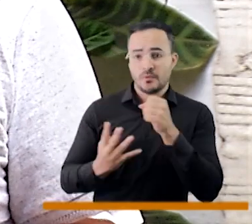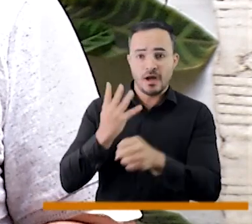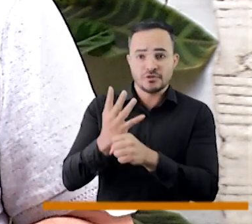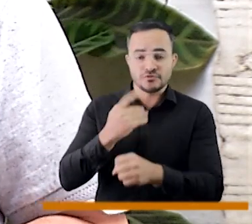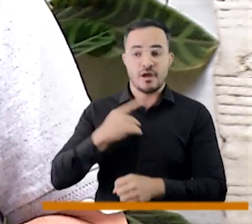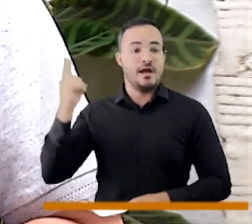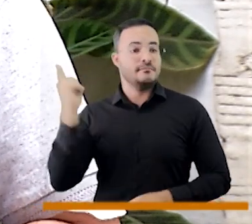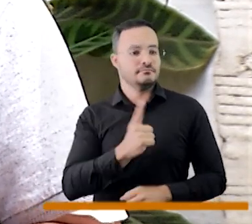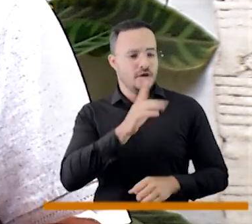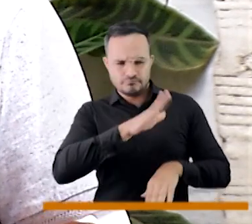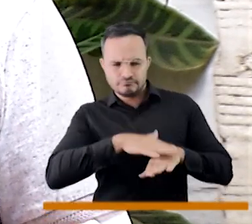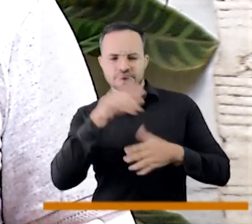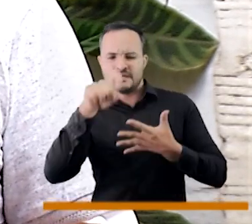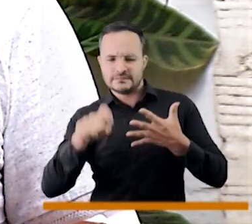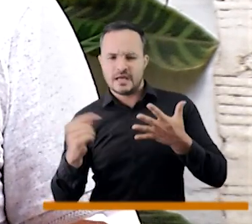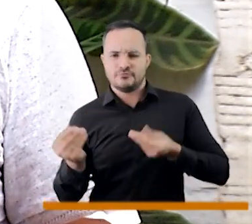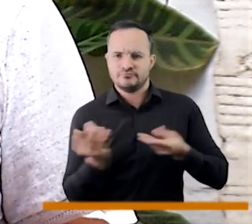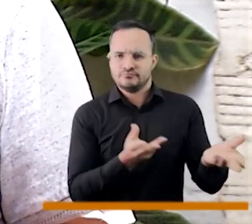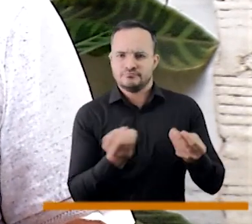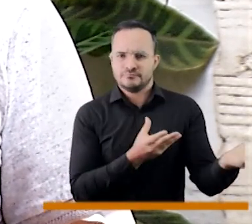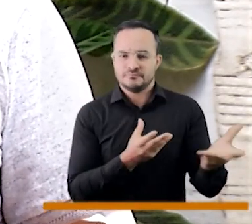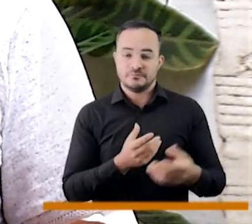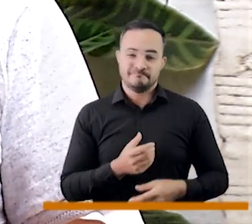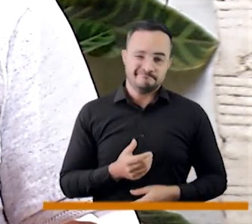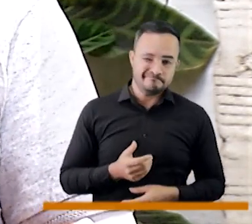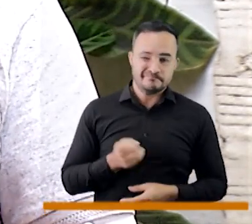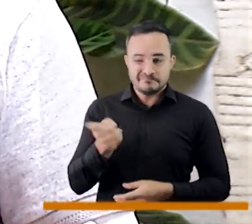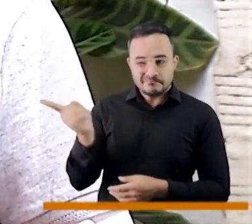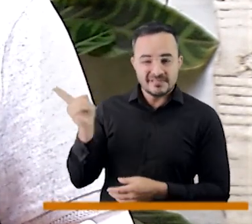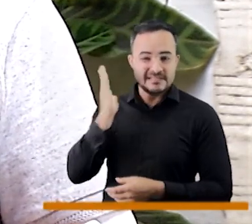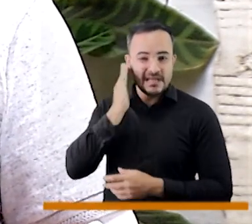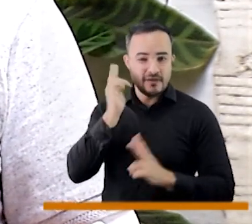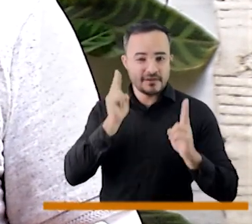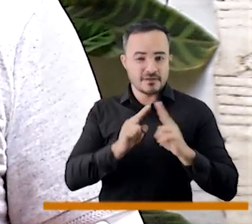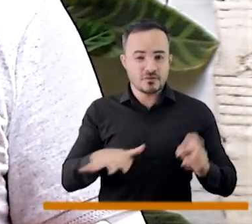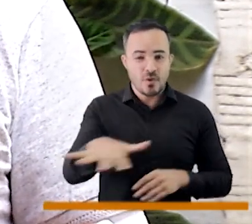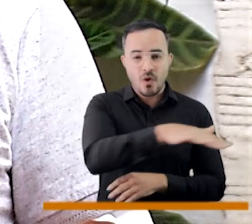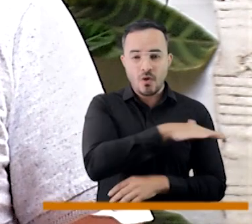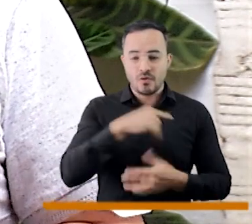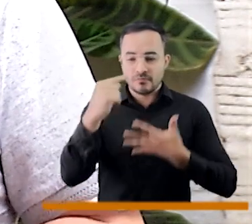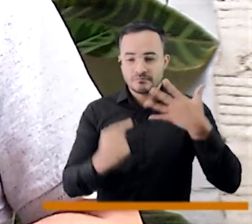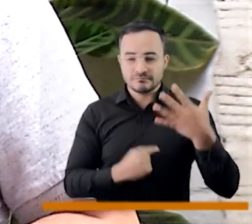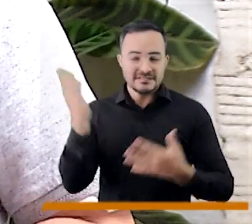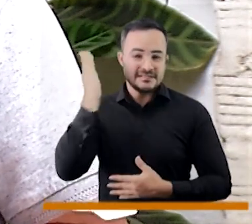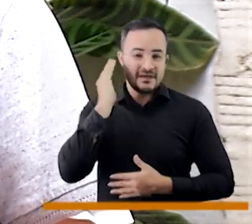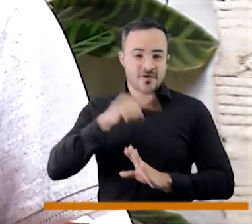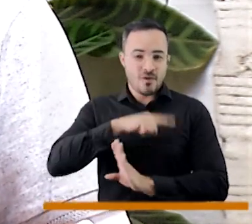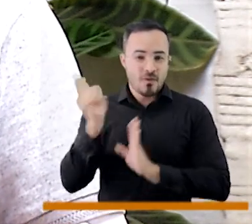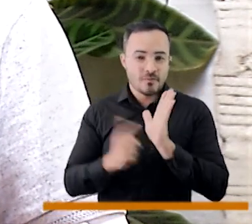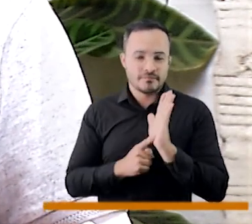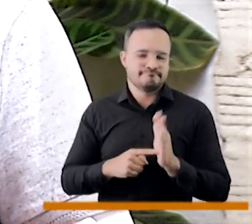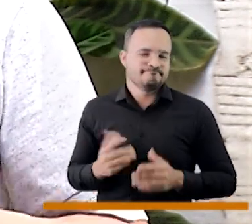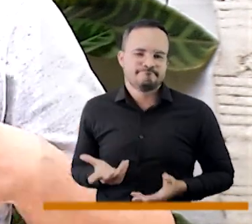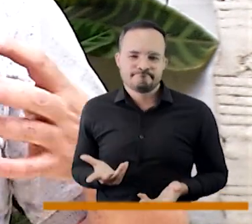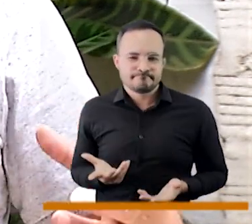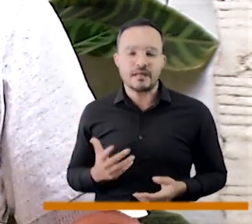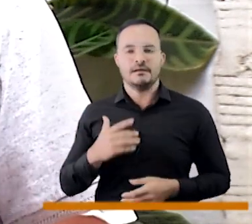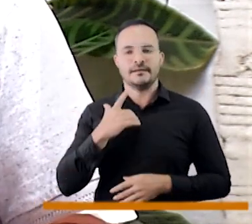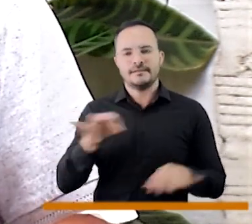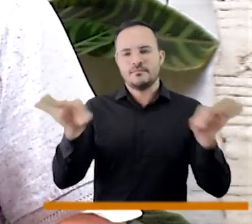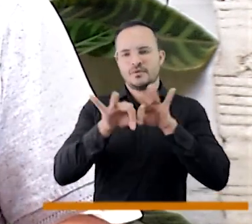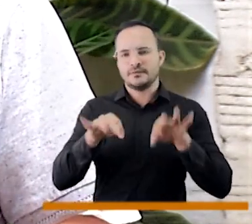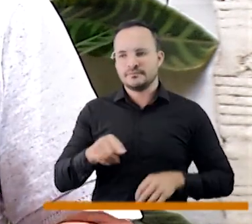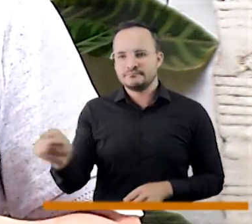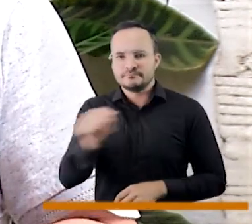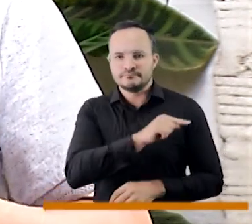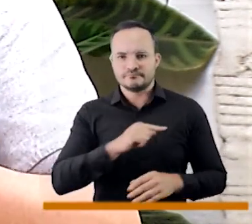la gente qué es lo que necesita, pero muchas veces son personas que no tienen todo el conocimiento del territorio, toda la información. Entonces es muy importante que las